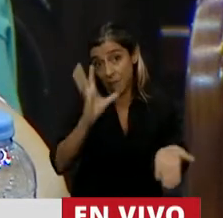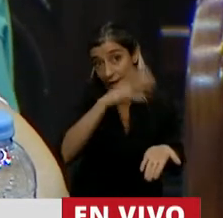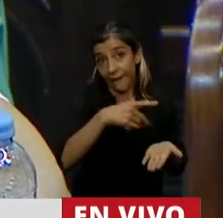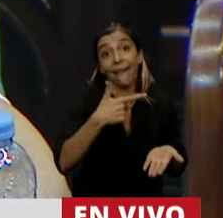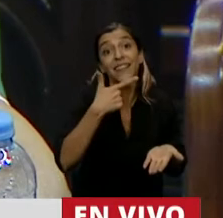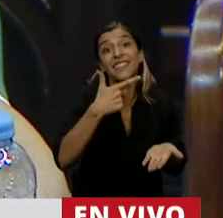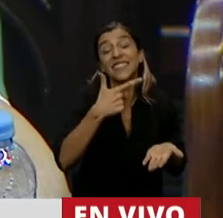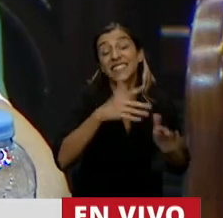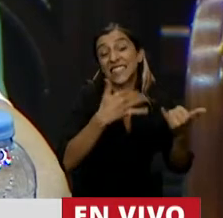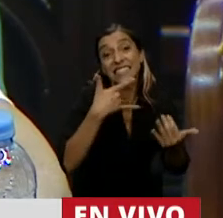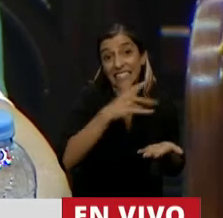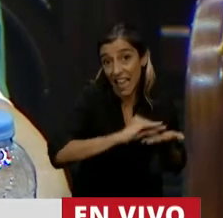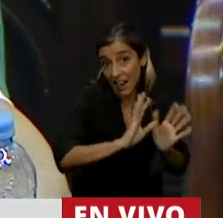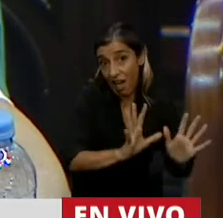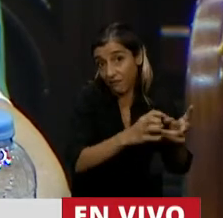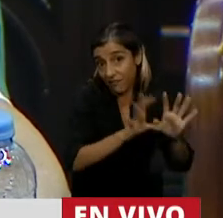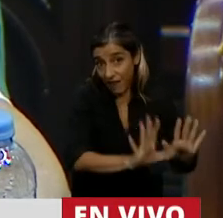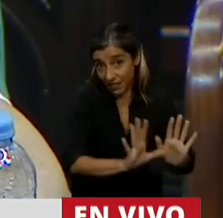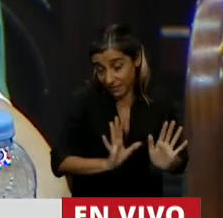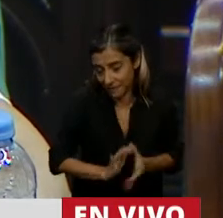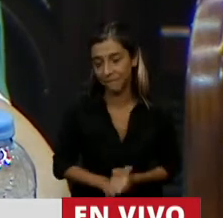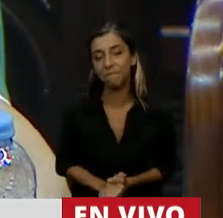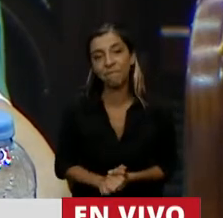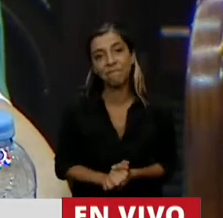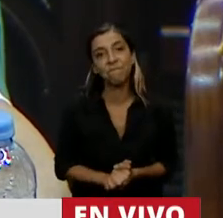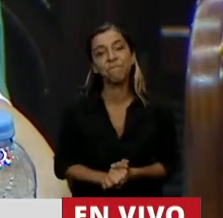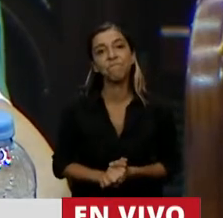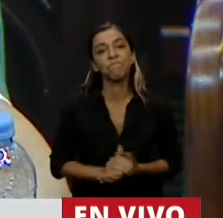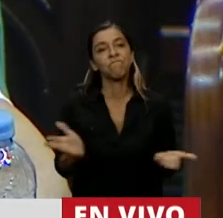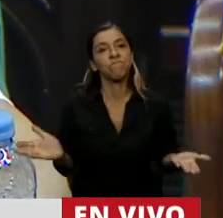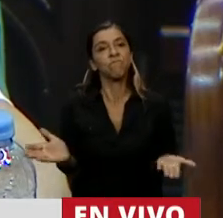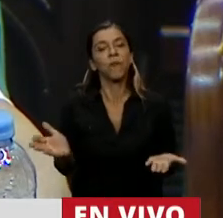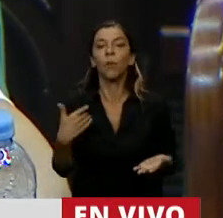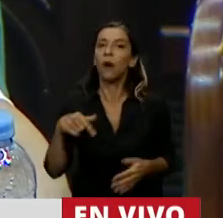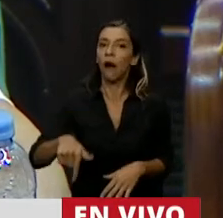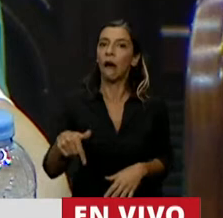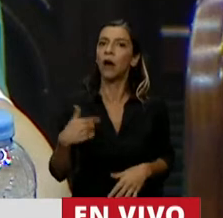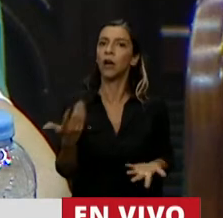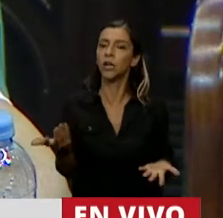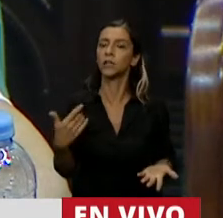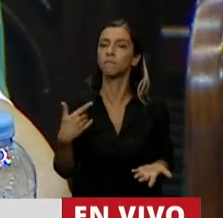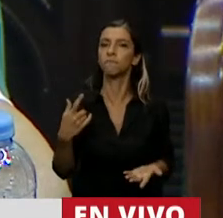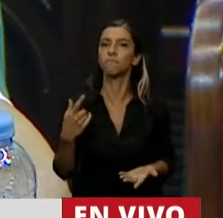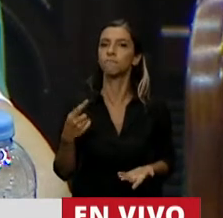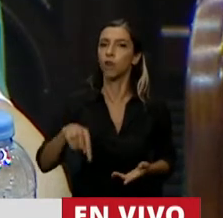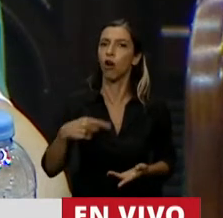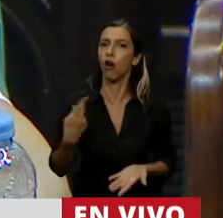Señor presidente, nuevamente en el transcurso de pocos años estamos debatiendo,